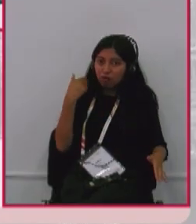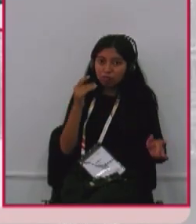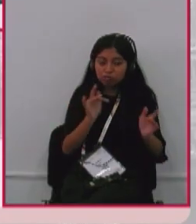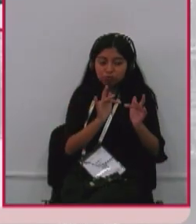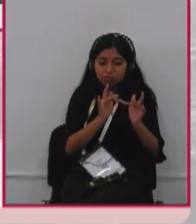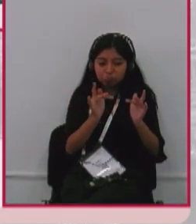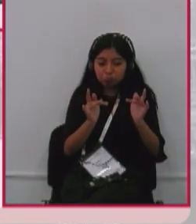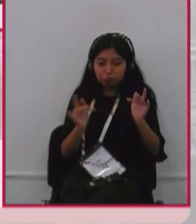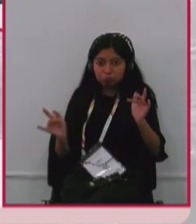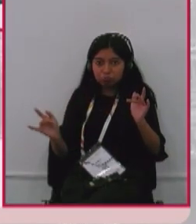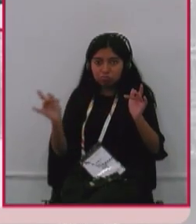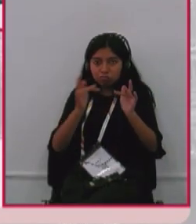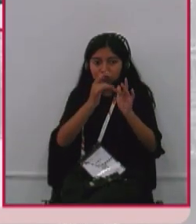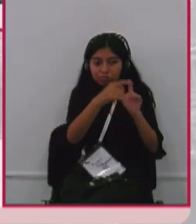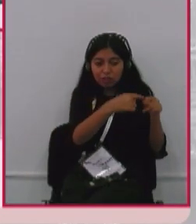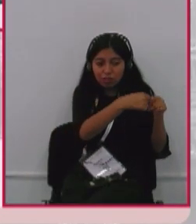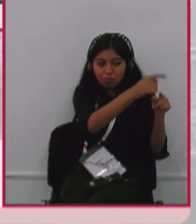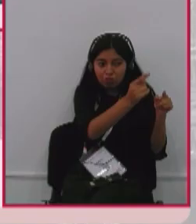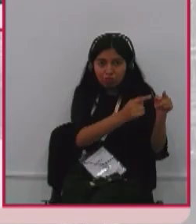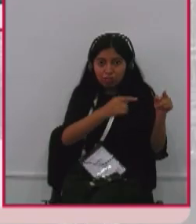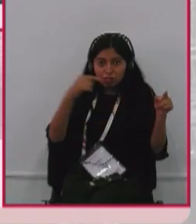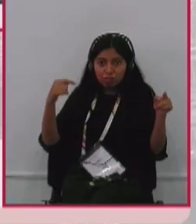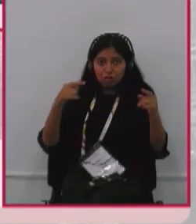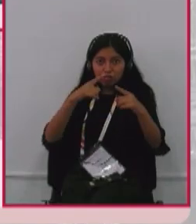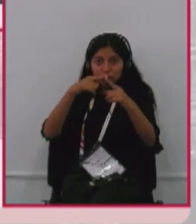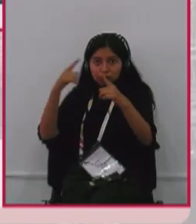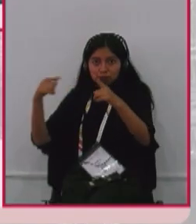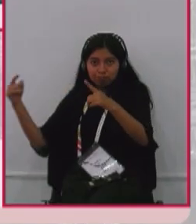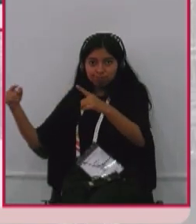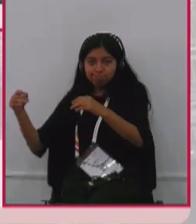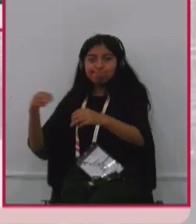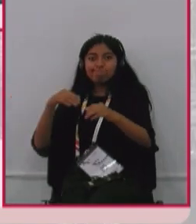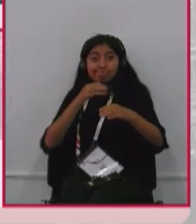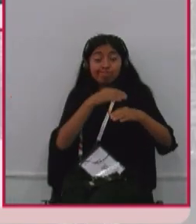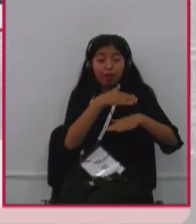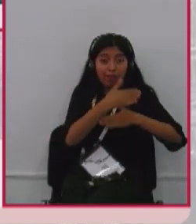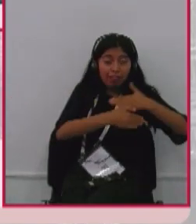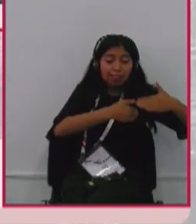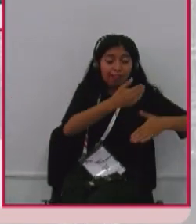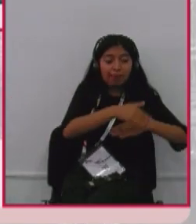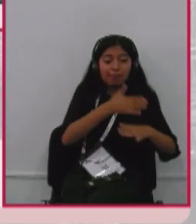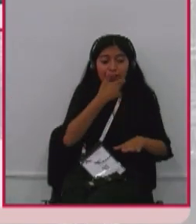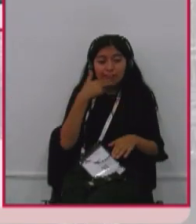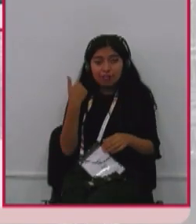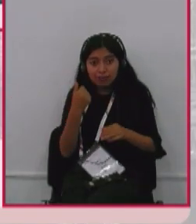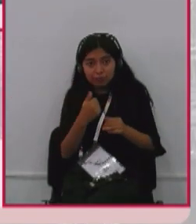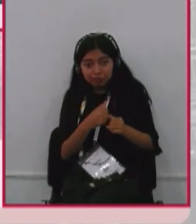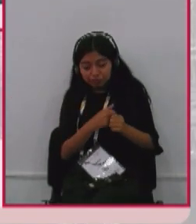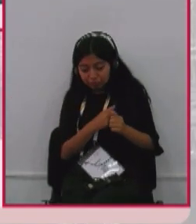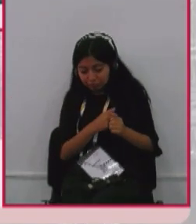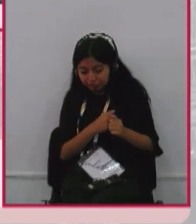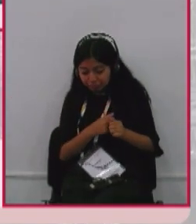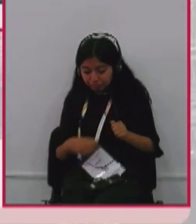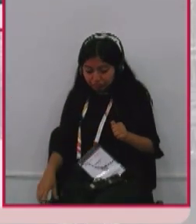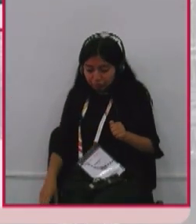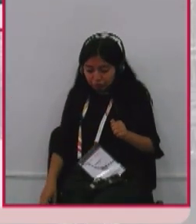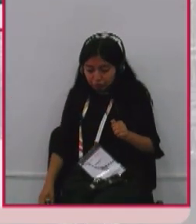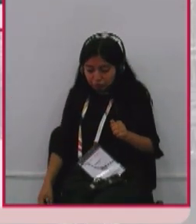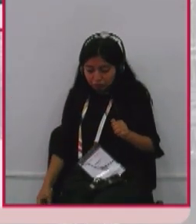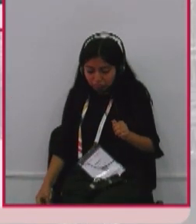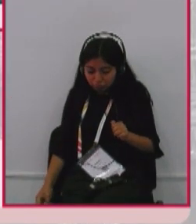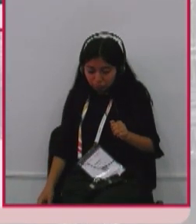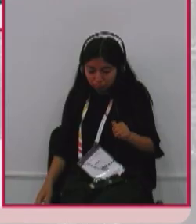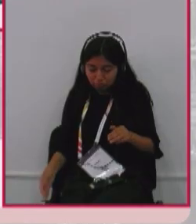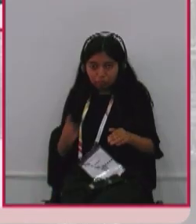entregando una mejor concentración a las etapas convencionales, que en el fondo, operando la celda Jameson con las celdas convencionales, entrega el